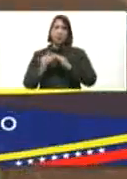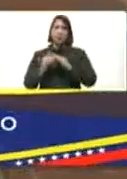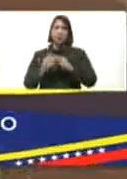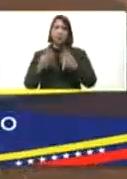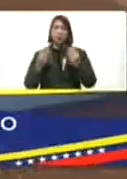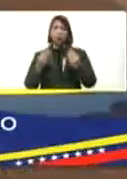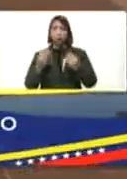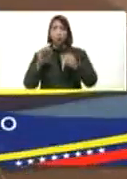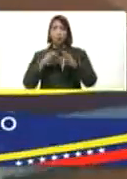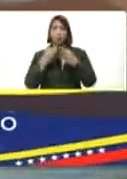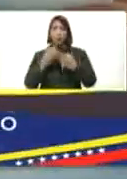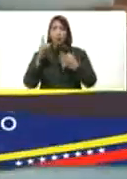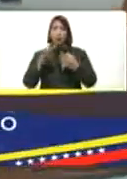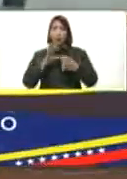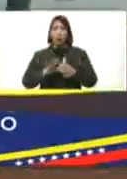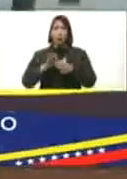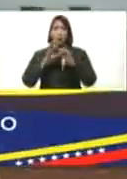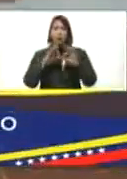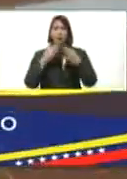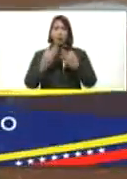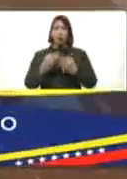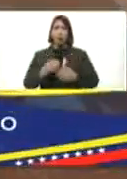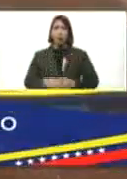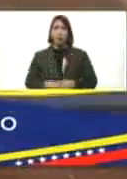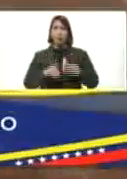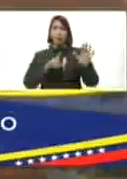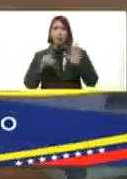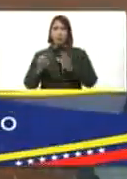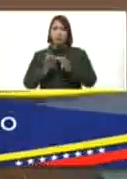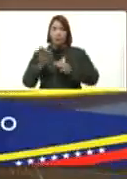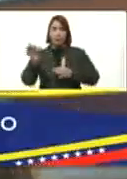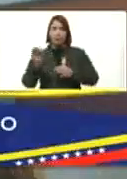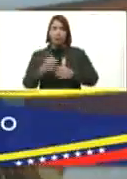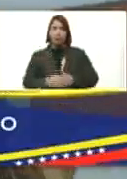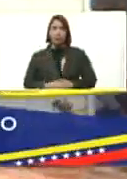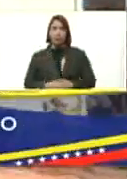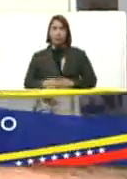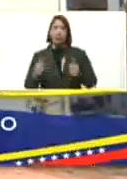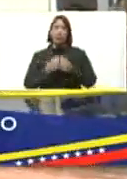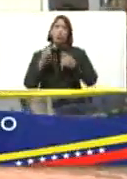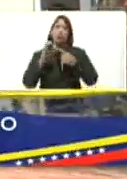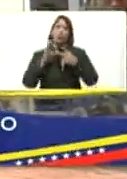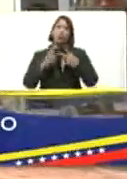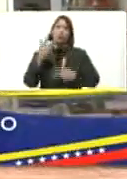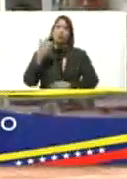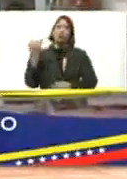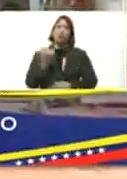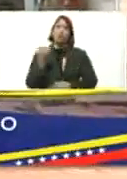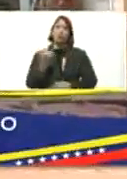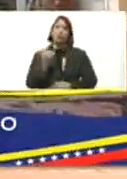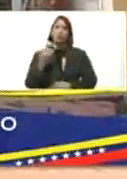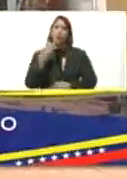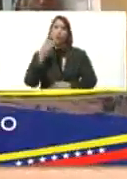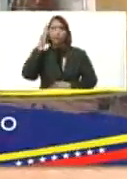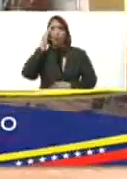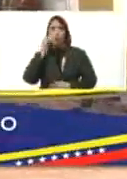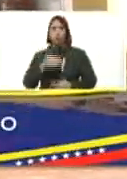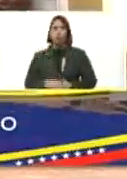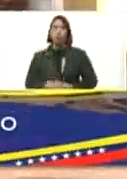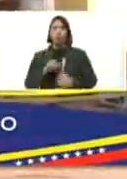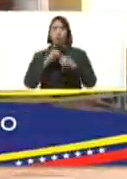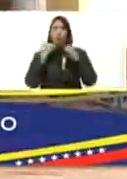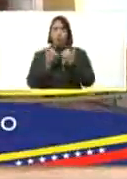multifamiliares y viviendas unifamiliares, de 66 metros cuadrados, con la característica de 3 habitaciones, 2 baños,